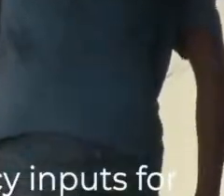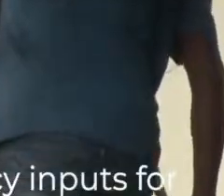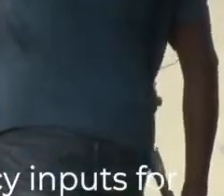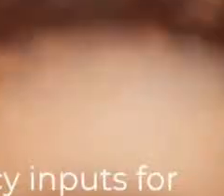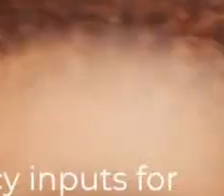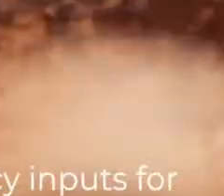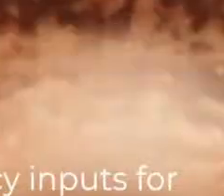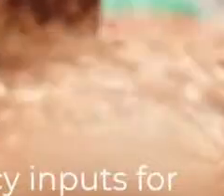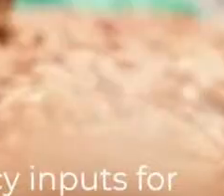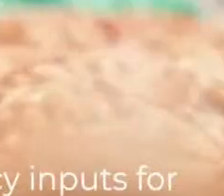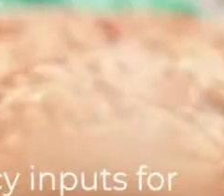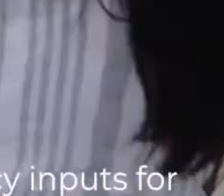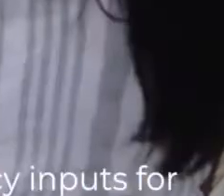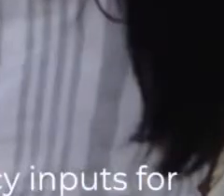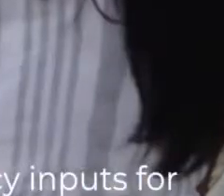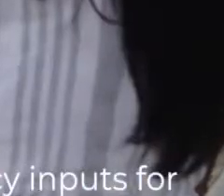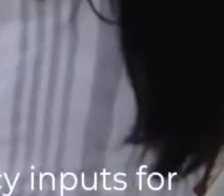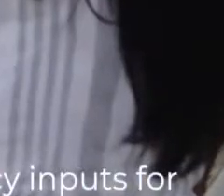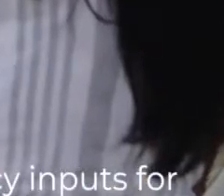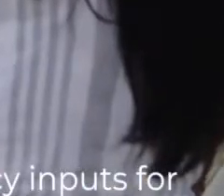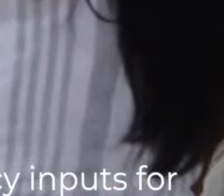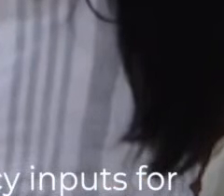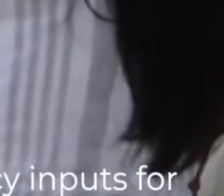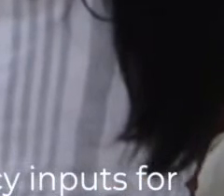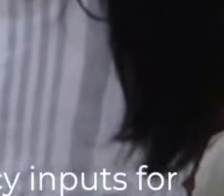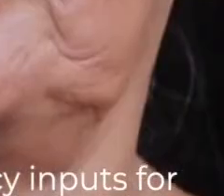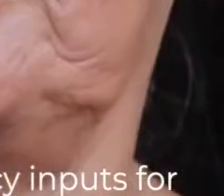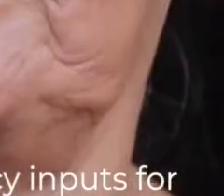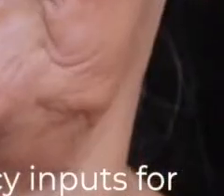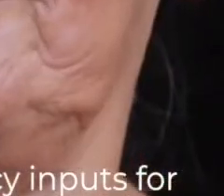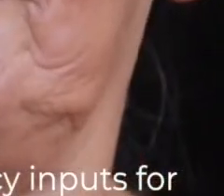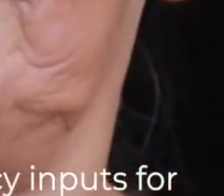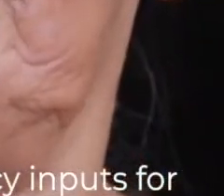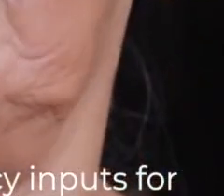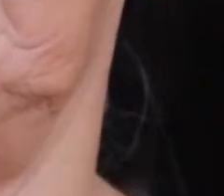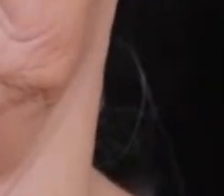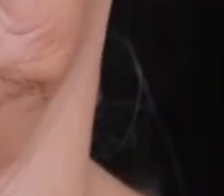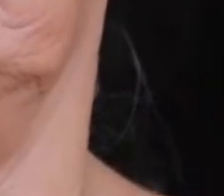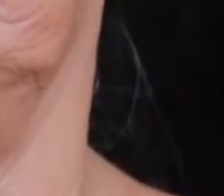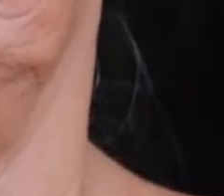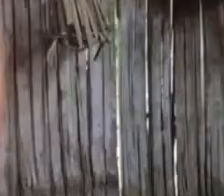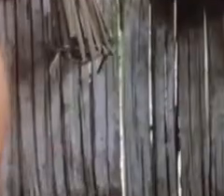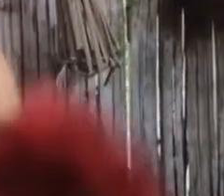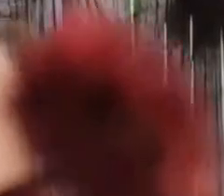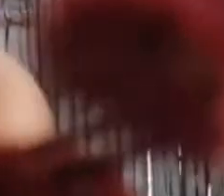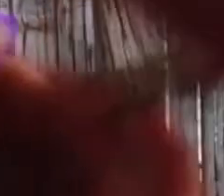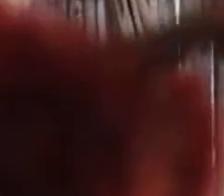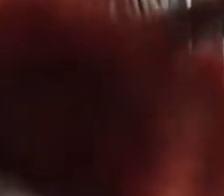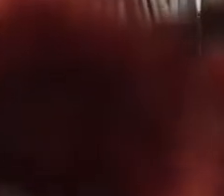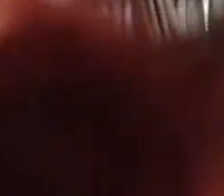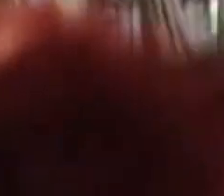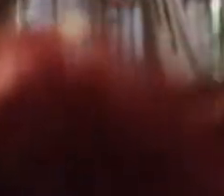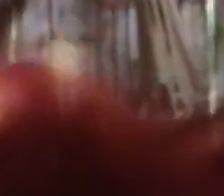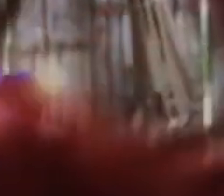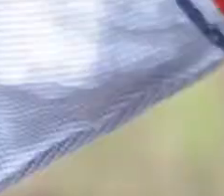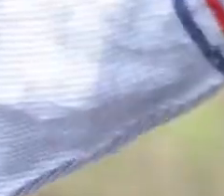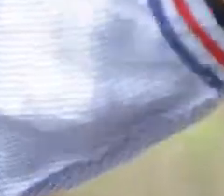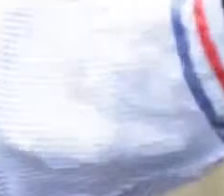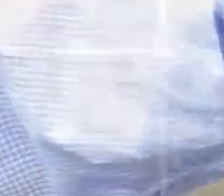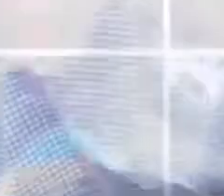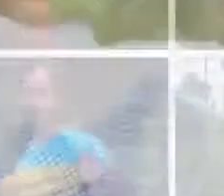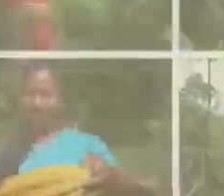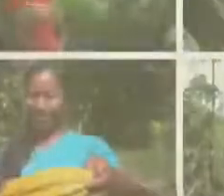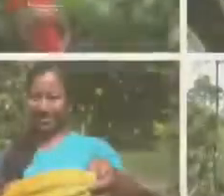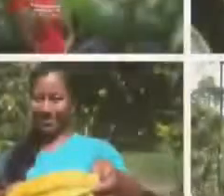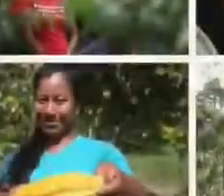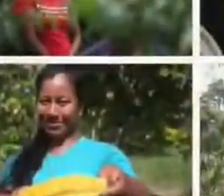con insumos de incidencia política para el acceso a incentivos, para el mejoramiento de las cadenas de valor y la diversificación de sus